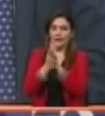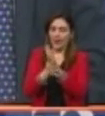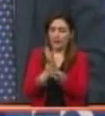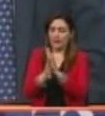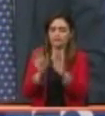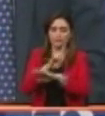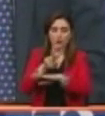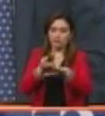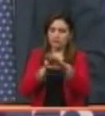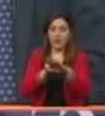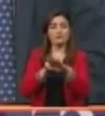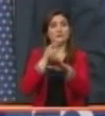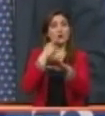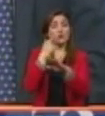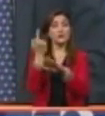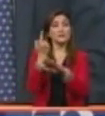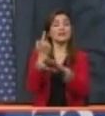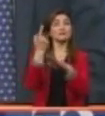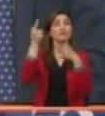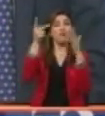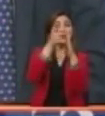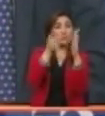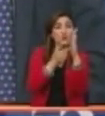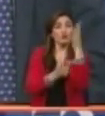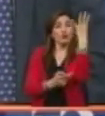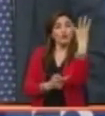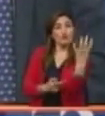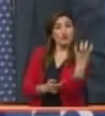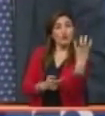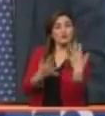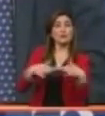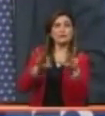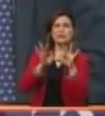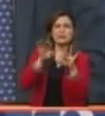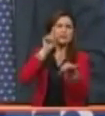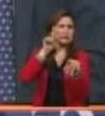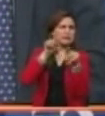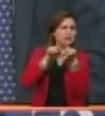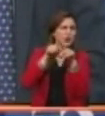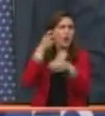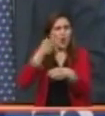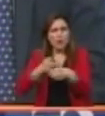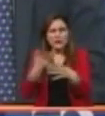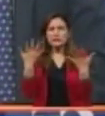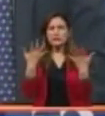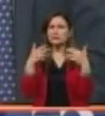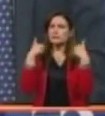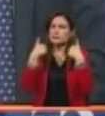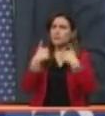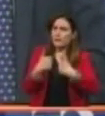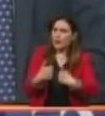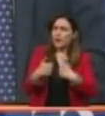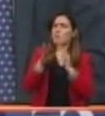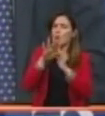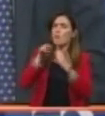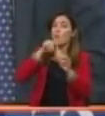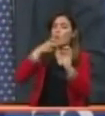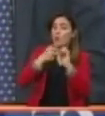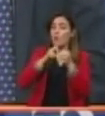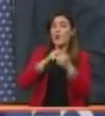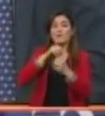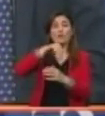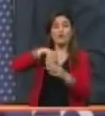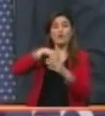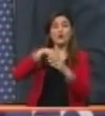la economía. ¿Estas 14 medidas usted cree que son las adecuadas y son sobre todo suficientes para bajar el déficit fiscal? Buenas